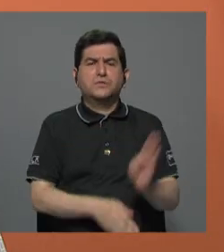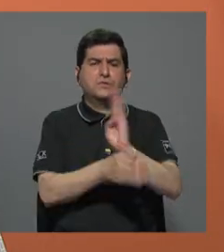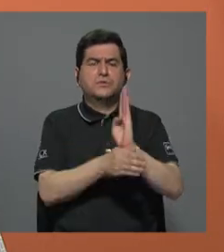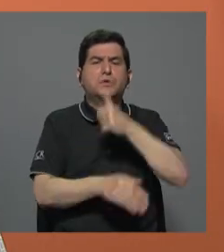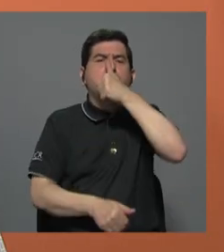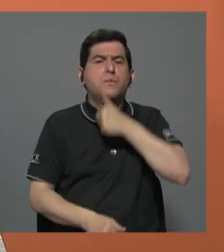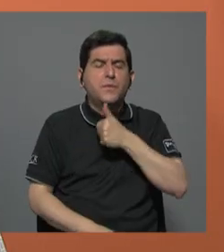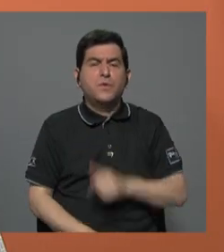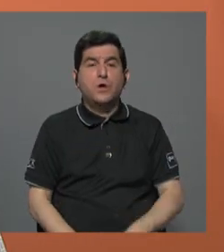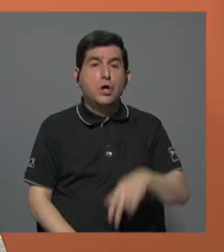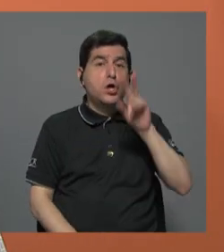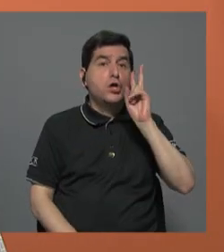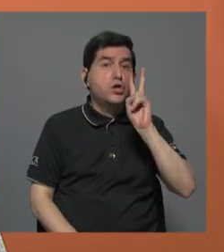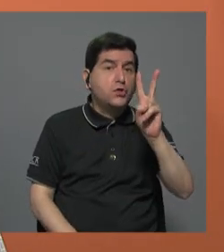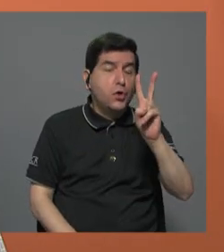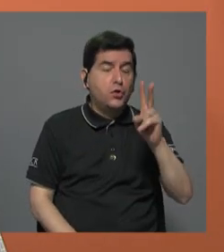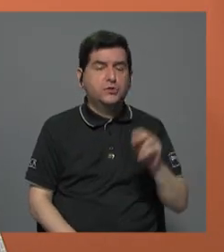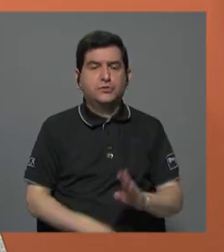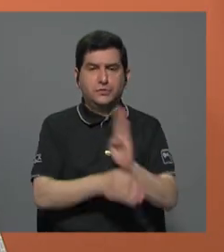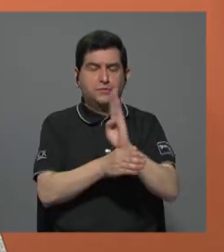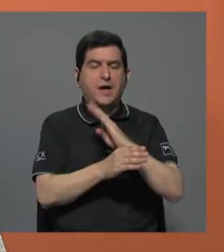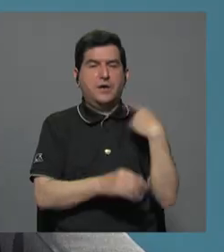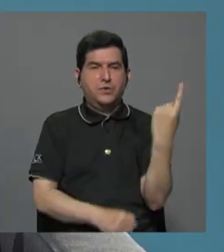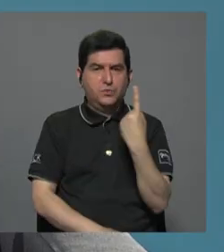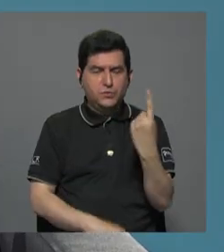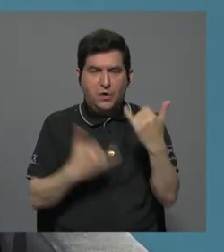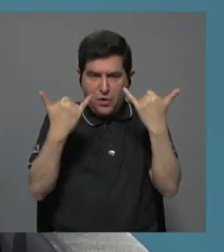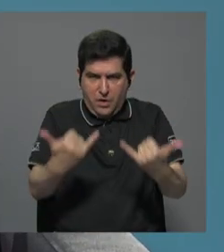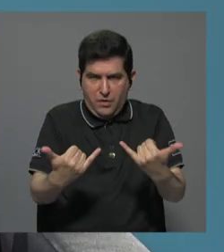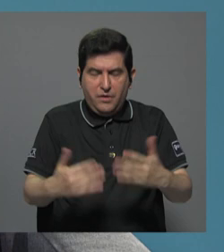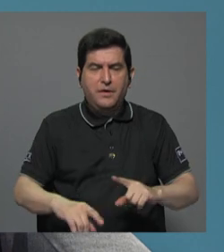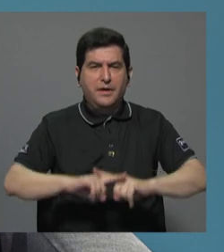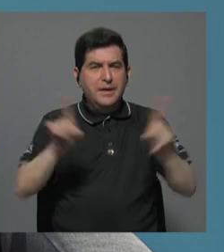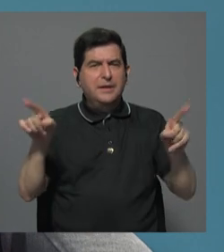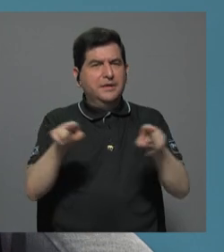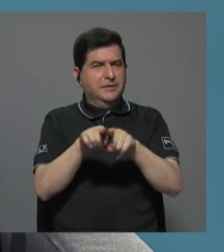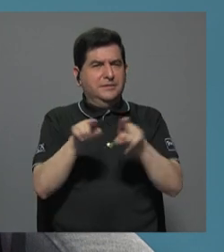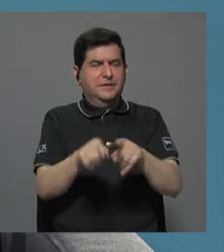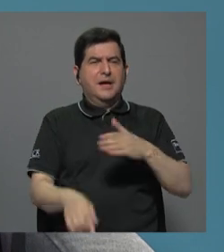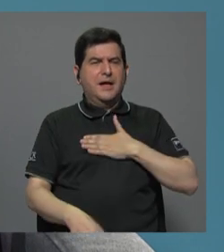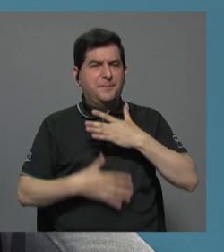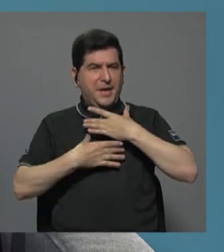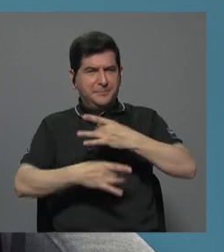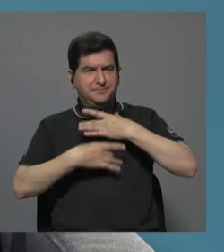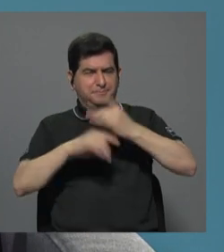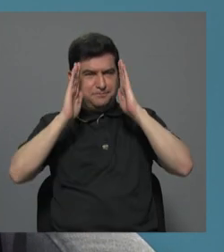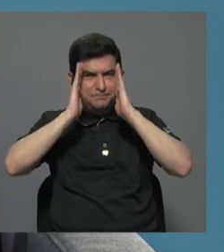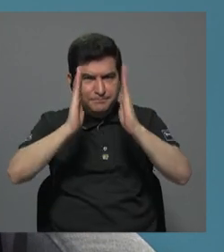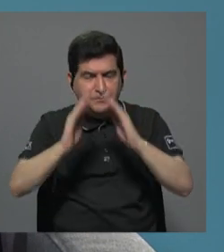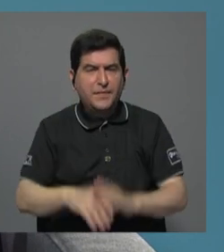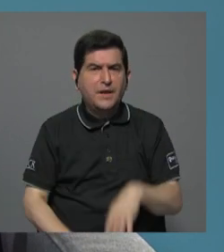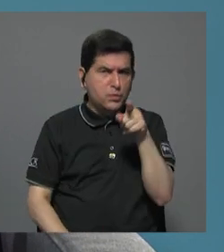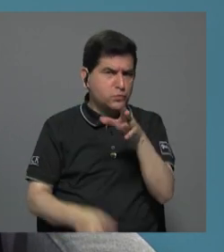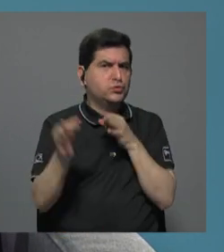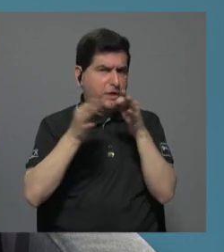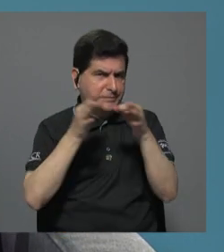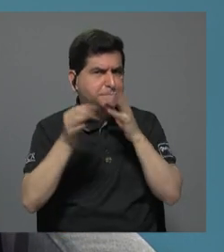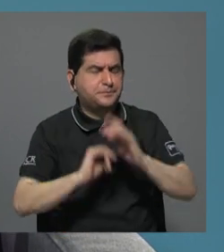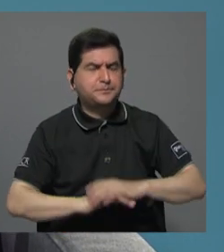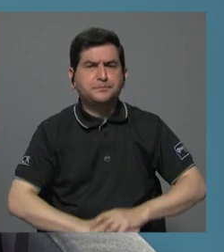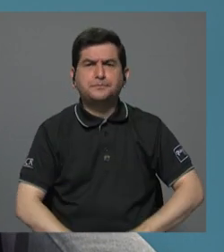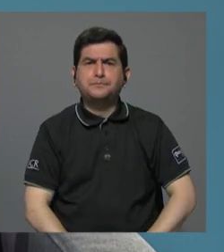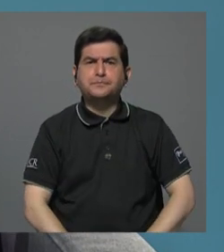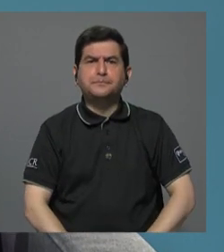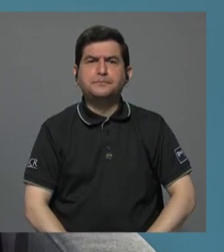concentrada en estas dos agrupaciones estas dos entidades bancarias pero además algo que me llama muchísimo la atención que vos estabas diciendo